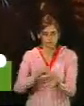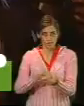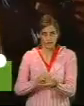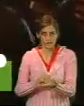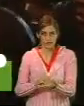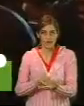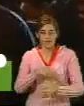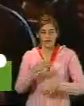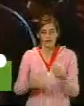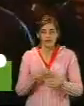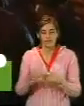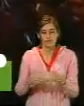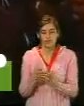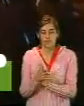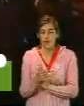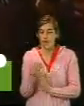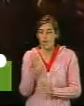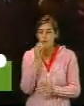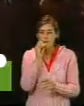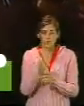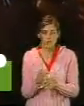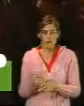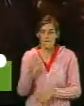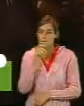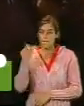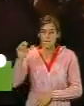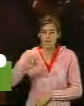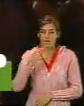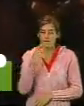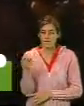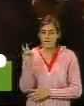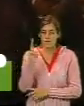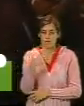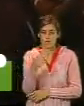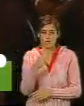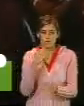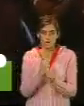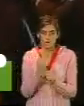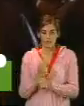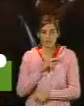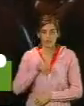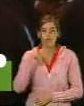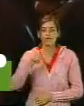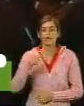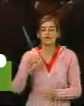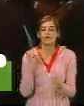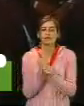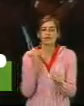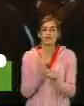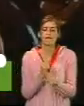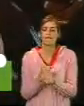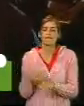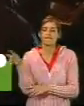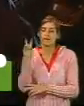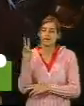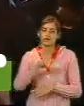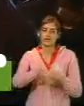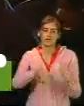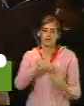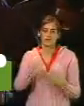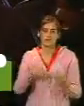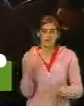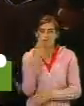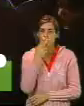y tumbando esa matriz de opinión negativa de que en Venezuela no se está trabajando. Nosotros los trabajadores venezolanos, revolucionarios,